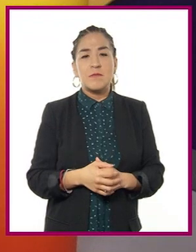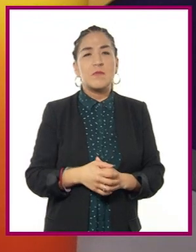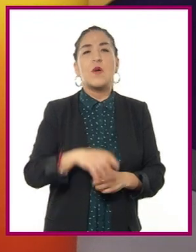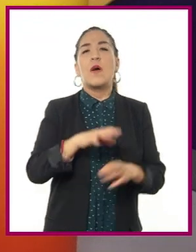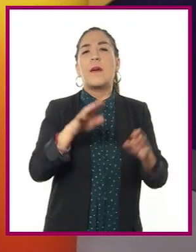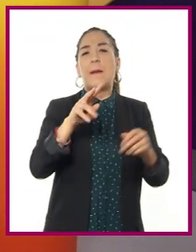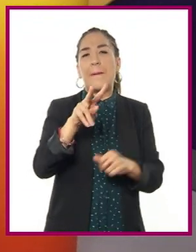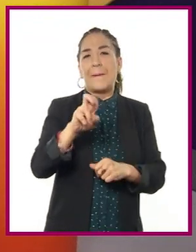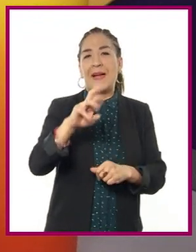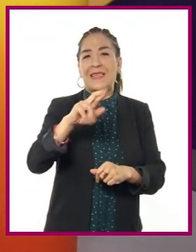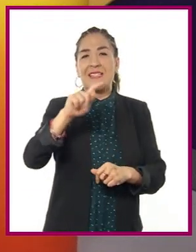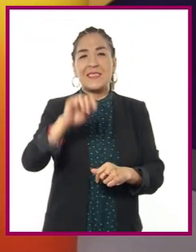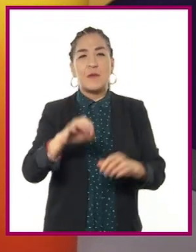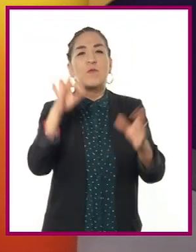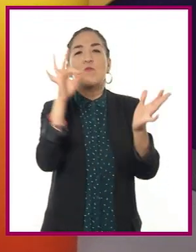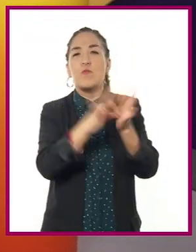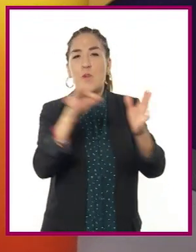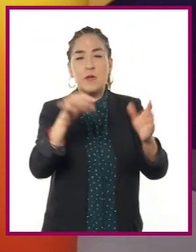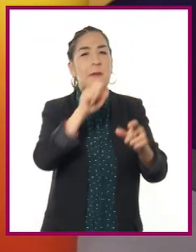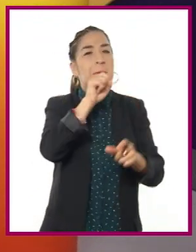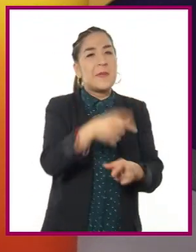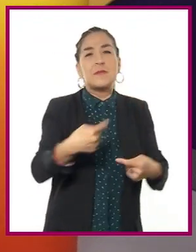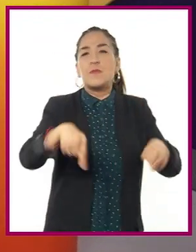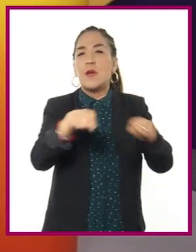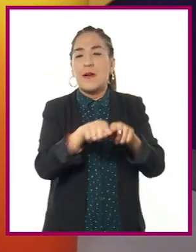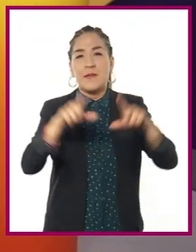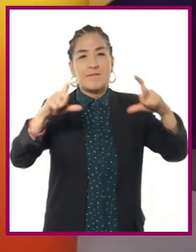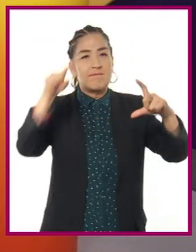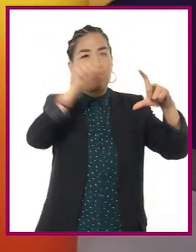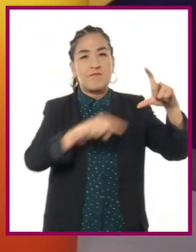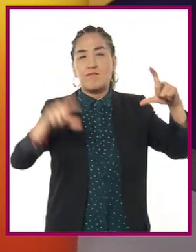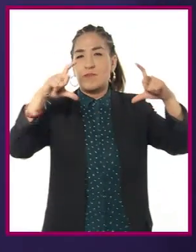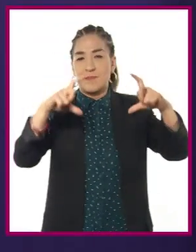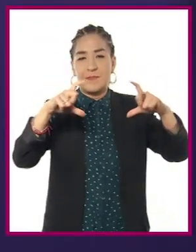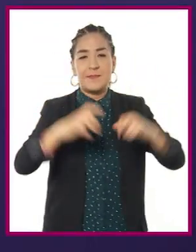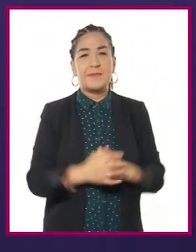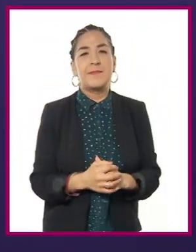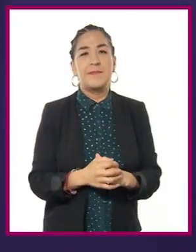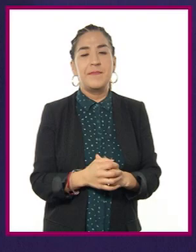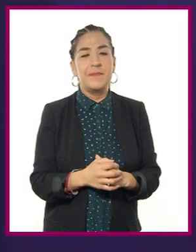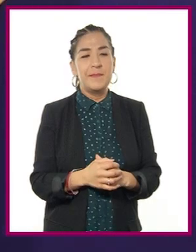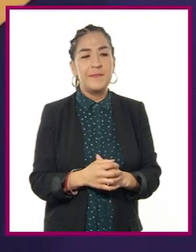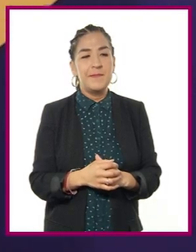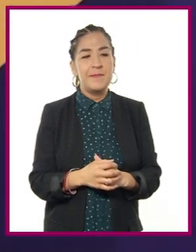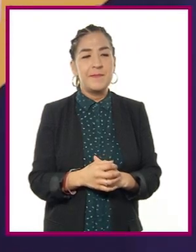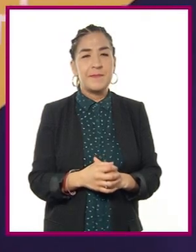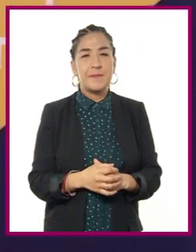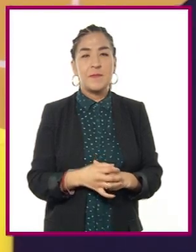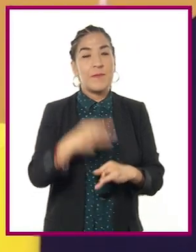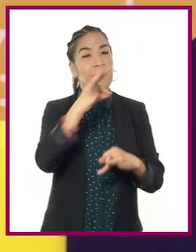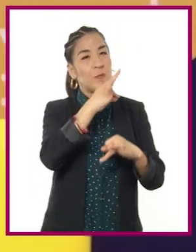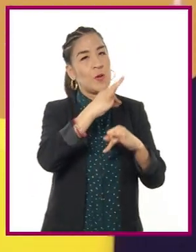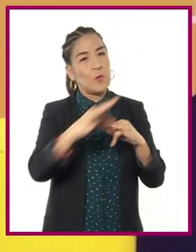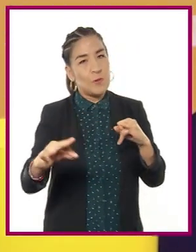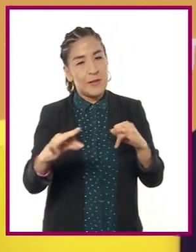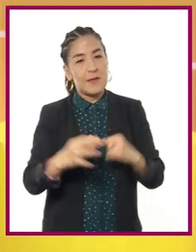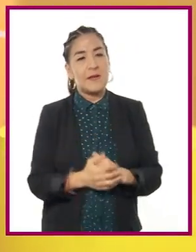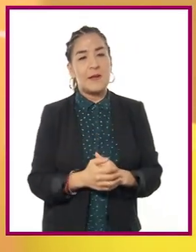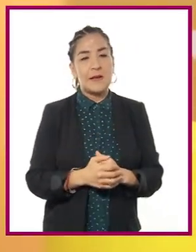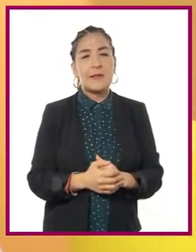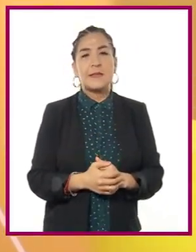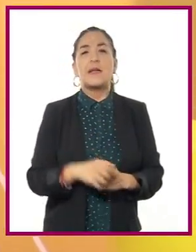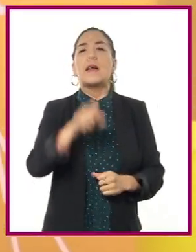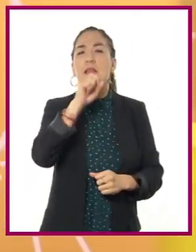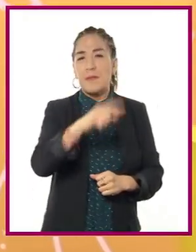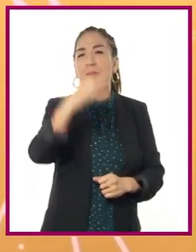sus vértices pertenecientes a la circunferencia. Ya al final se conoció